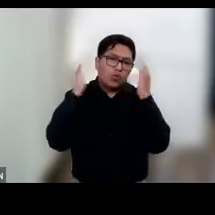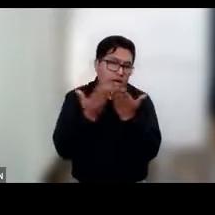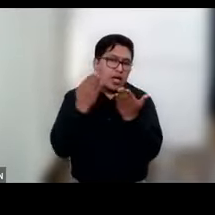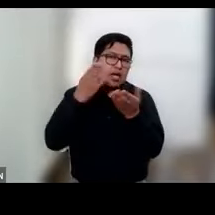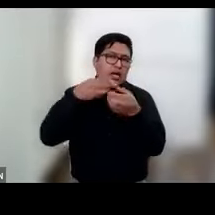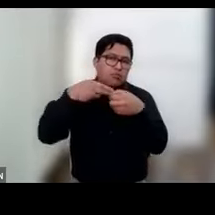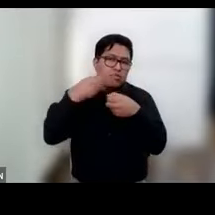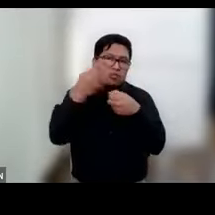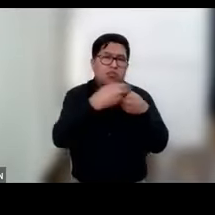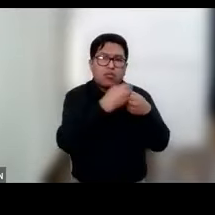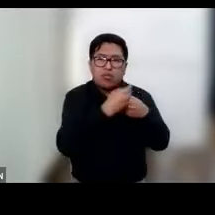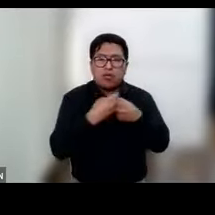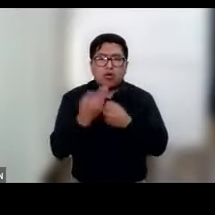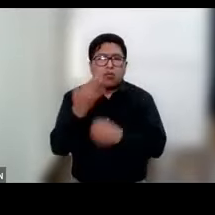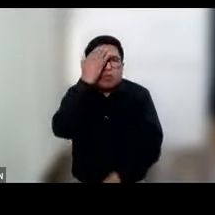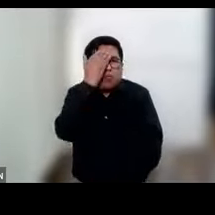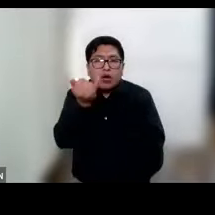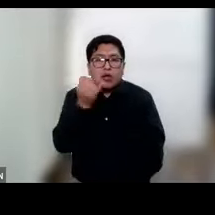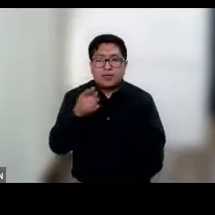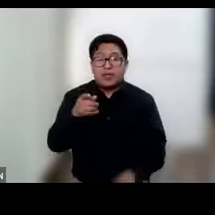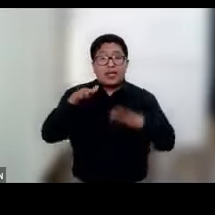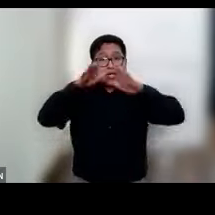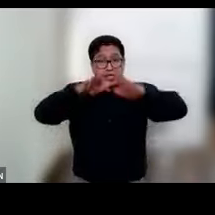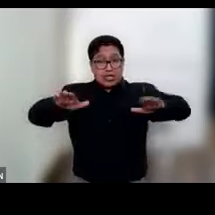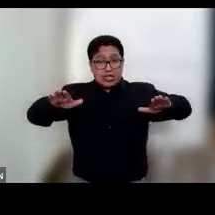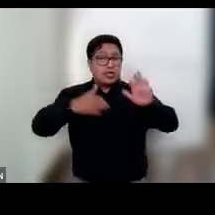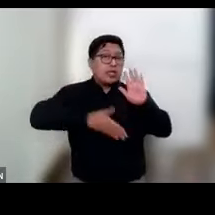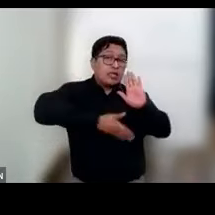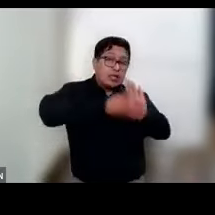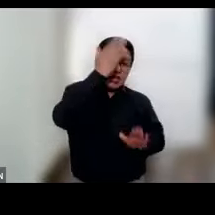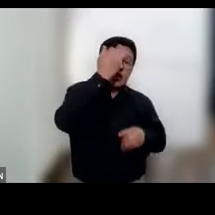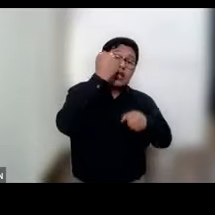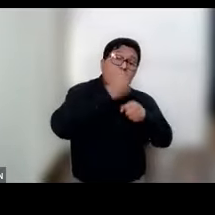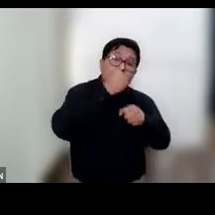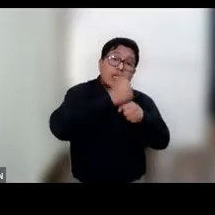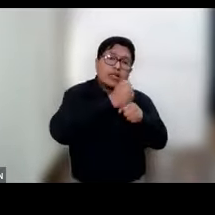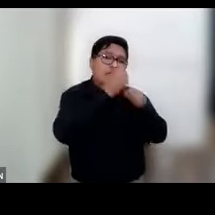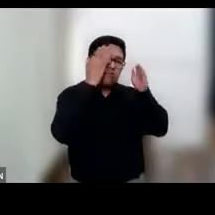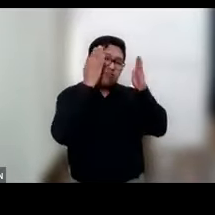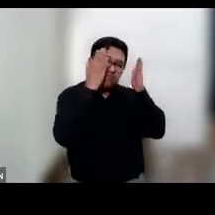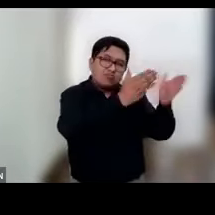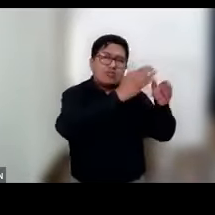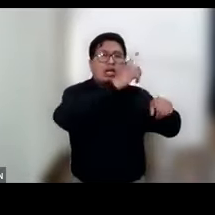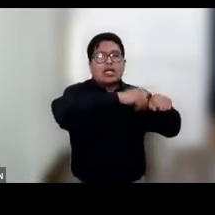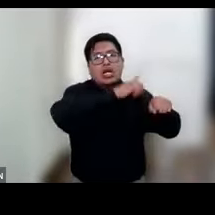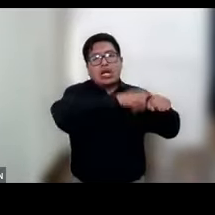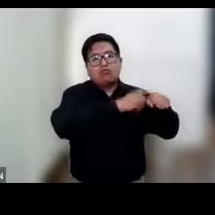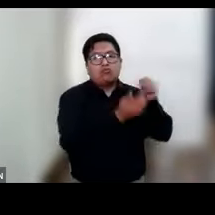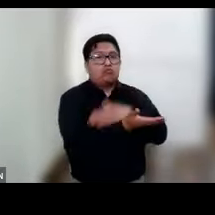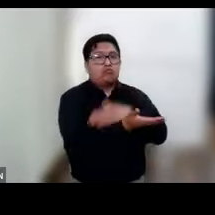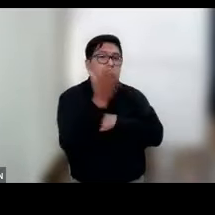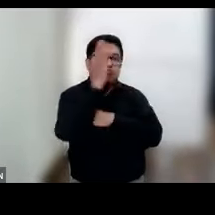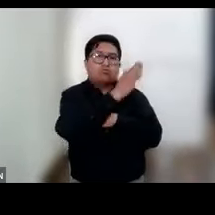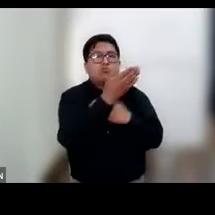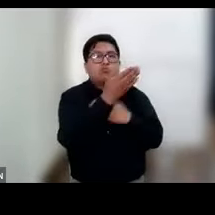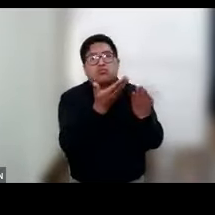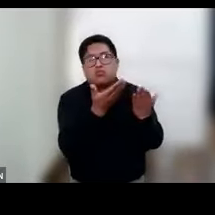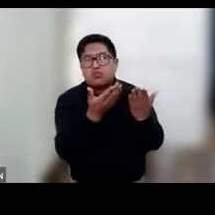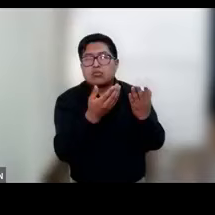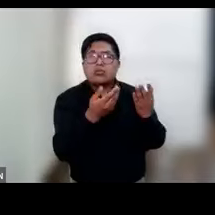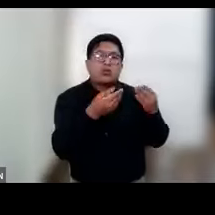porque la niña niño adolescente se dedica a algún trabajo o actividad económica principalmente en el sector